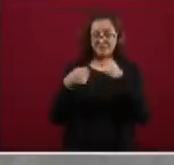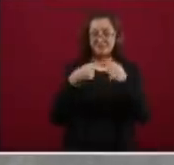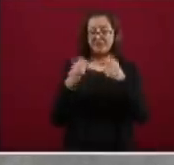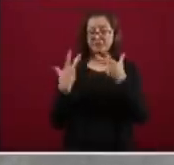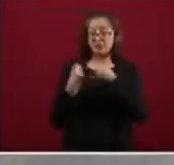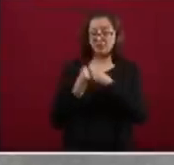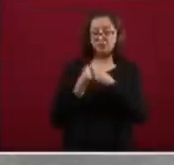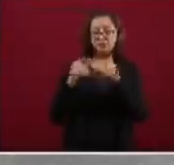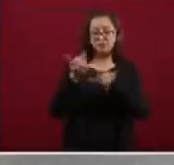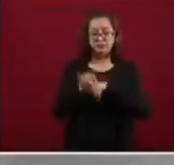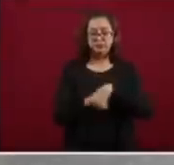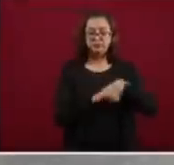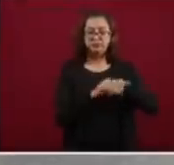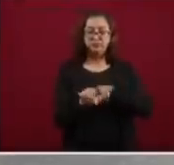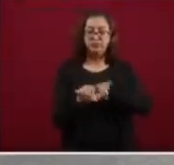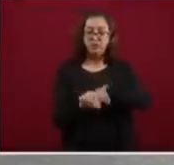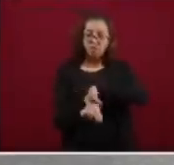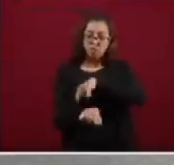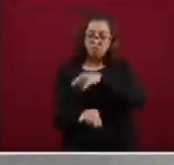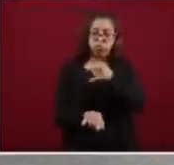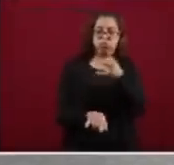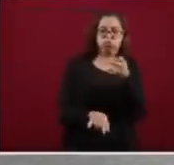se volcó